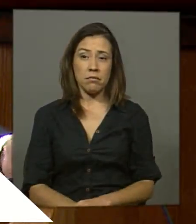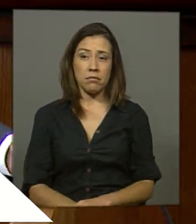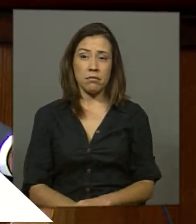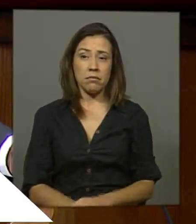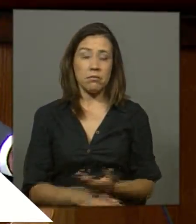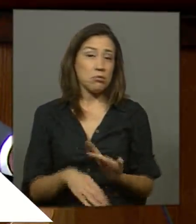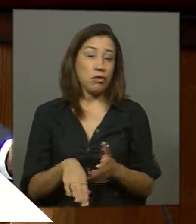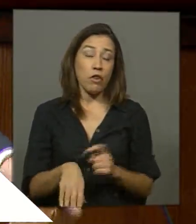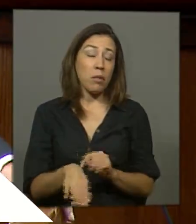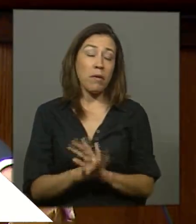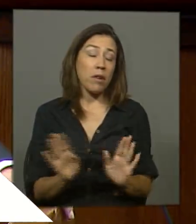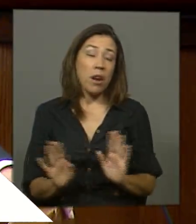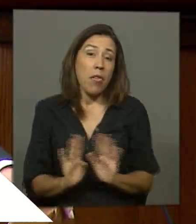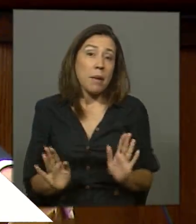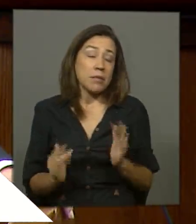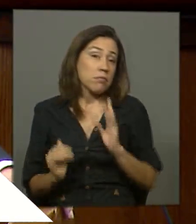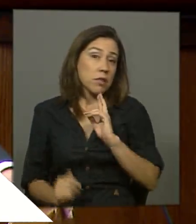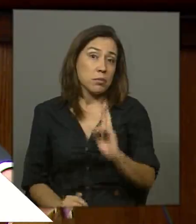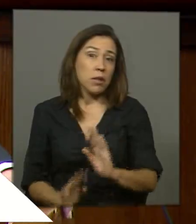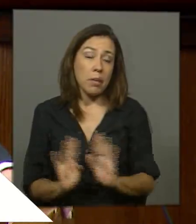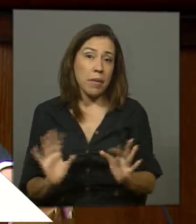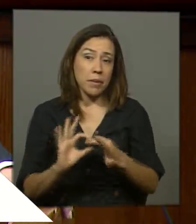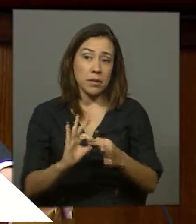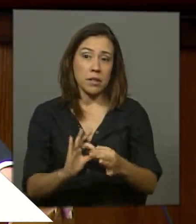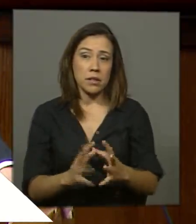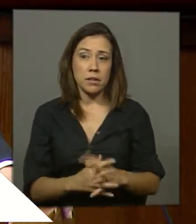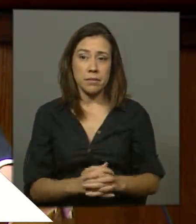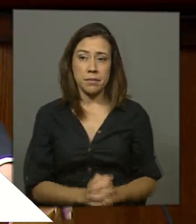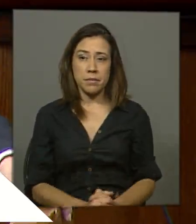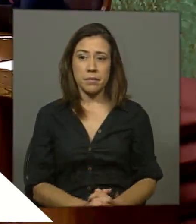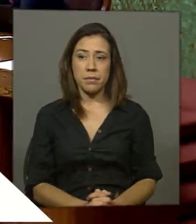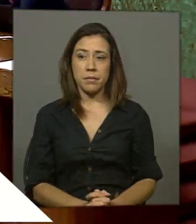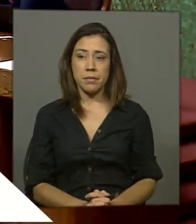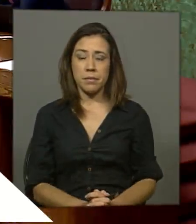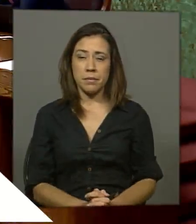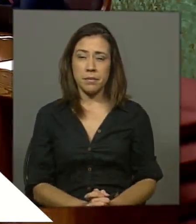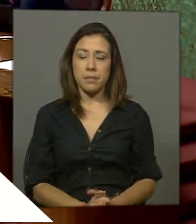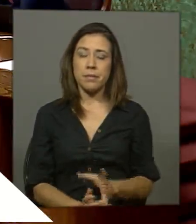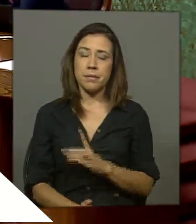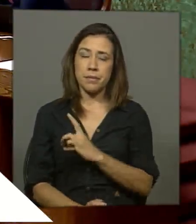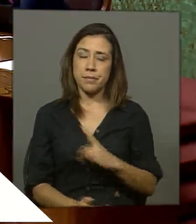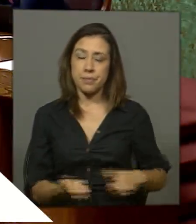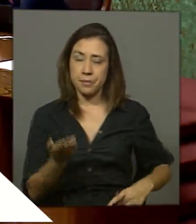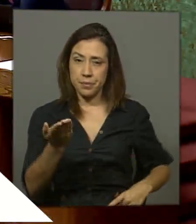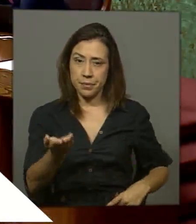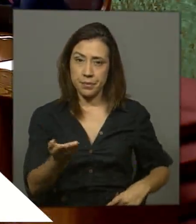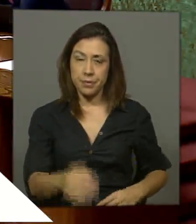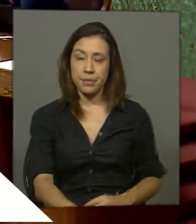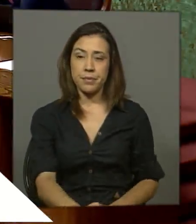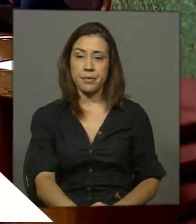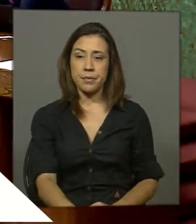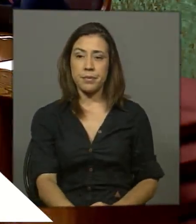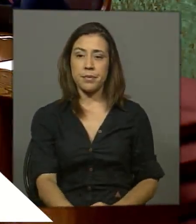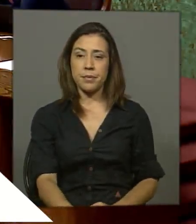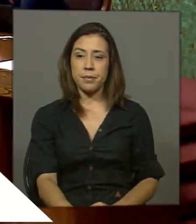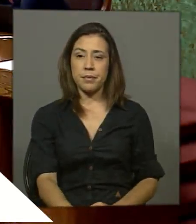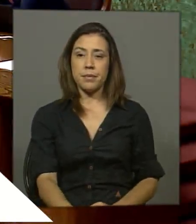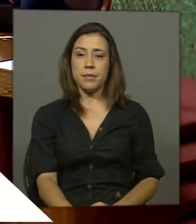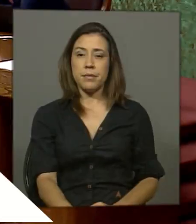contestarle es lo que le debo contestar Gracias señor diputado Le ofrezco la